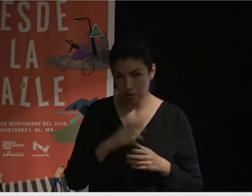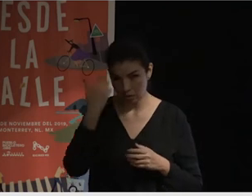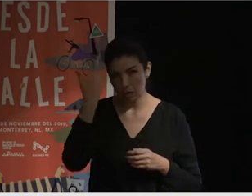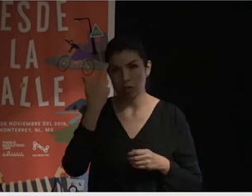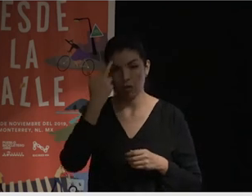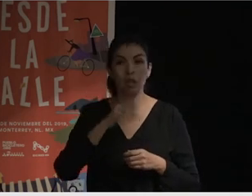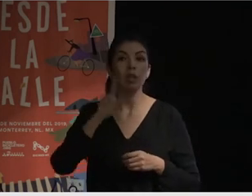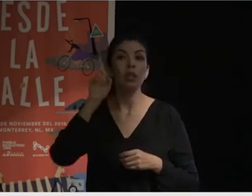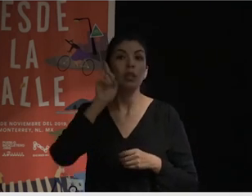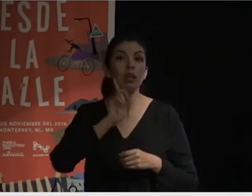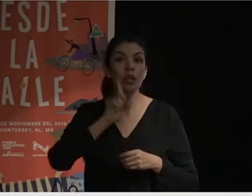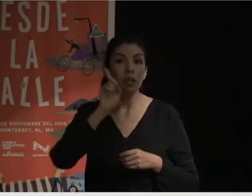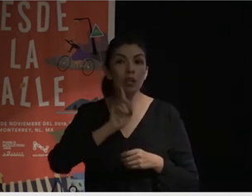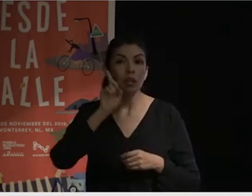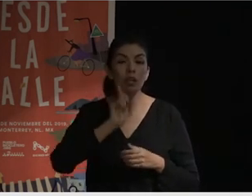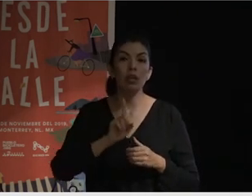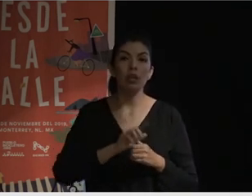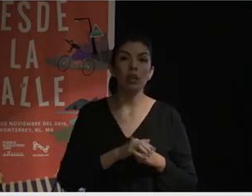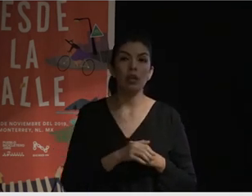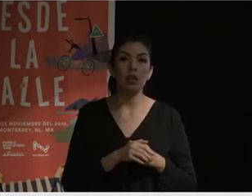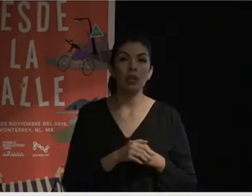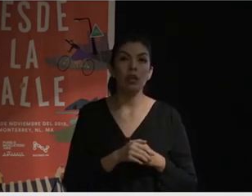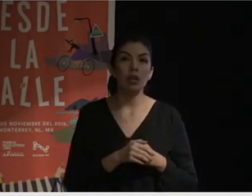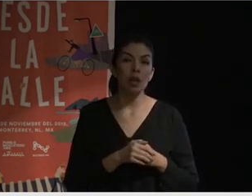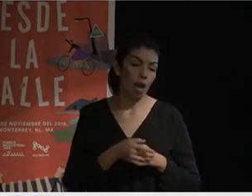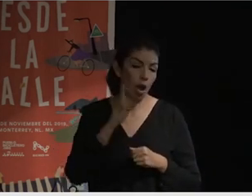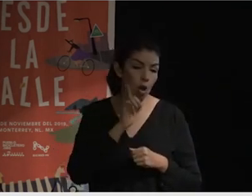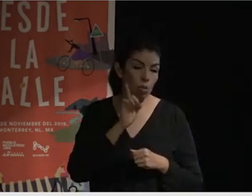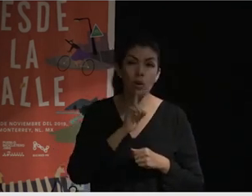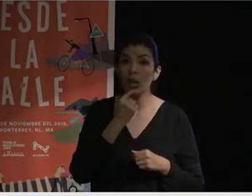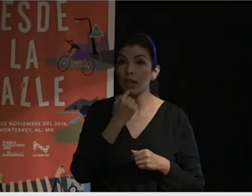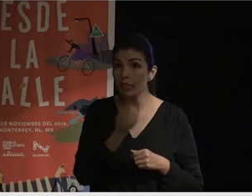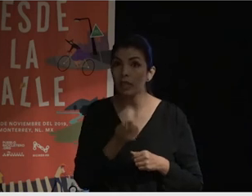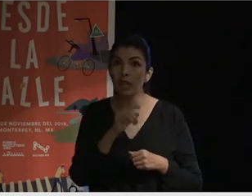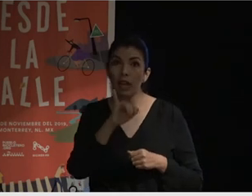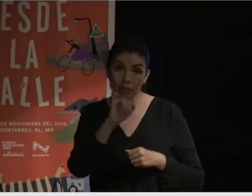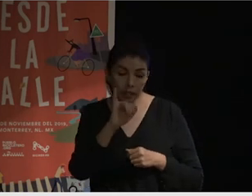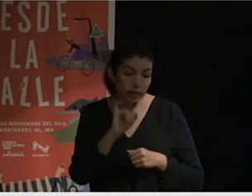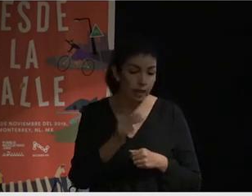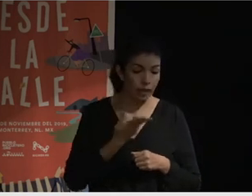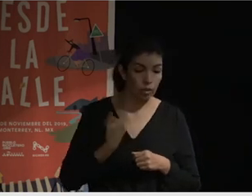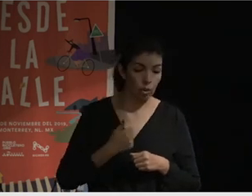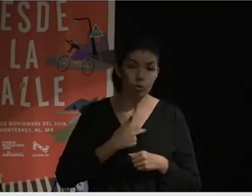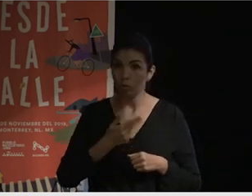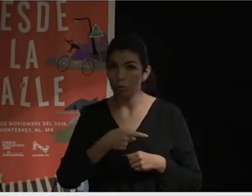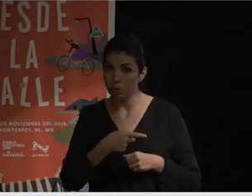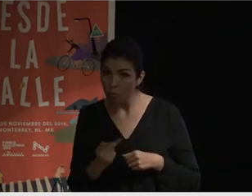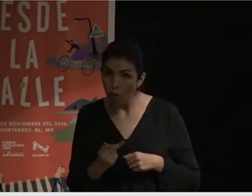sí somos pobres, pero somos un friego, son un friego de ciclistas, ¿no? O sea, no tener miedo que las cosas